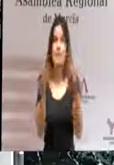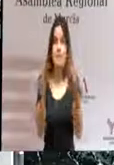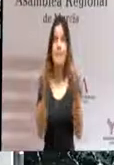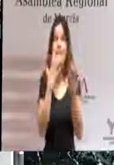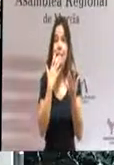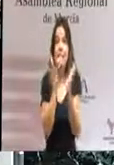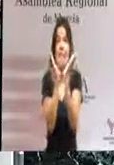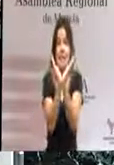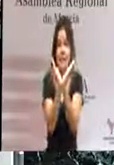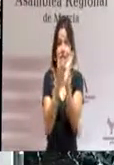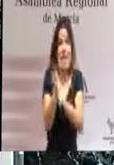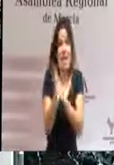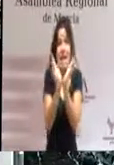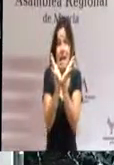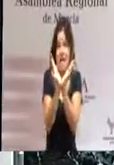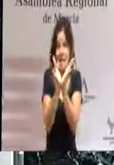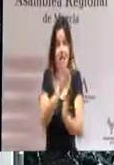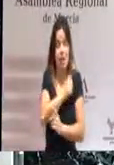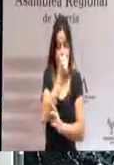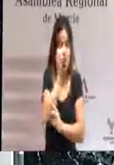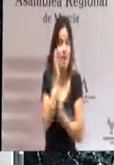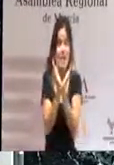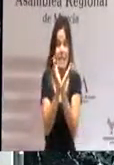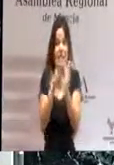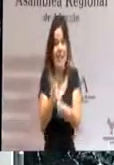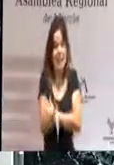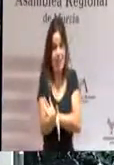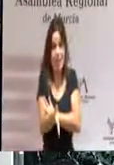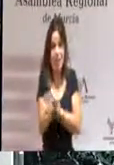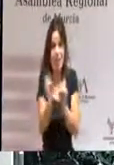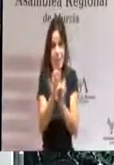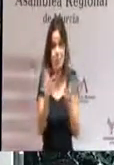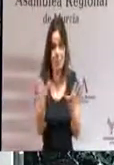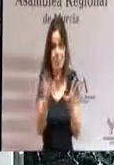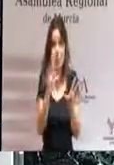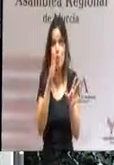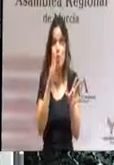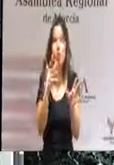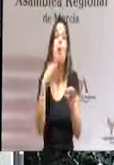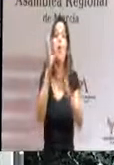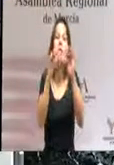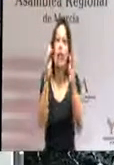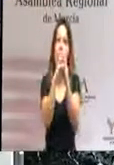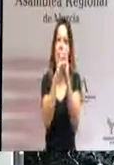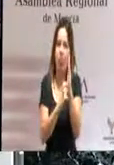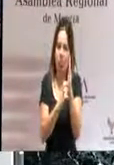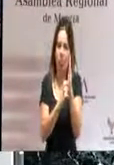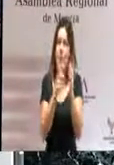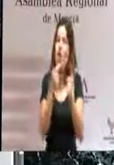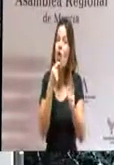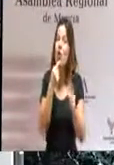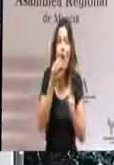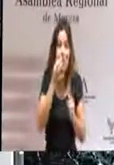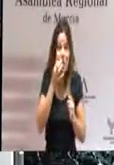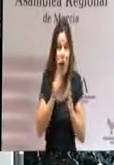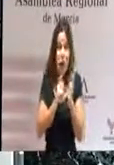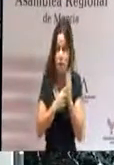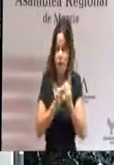así, señorías, pues evidentemente descienden las ratios, pero no dicen la verdad,